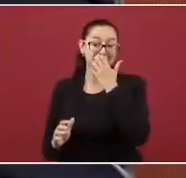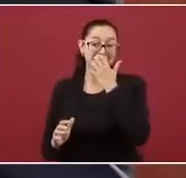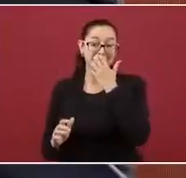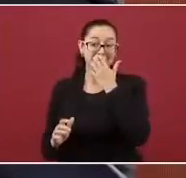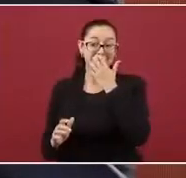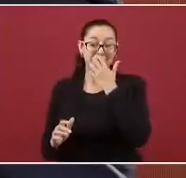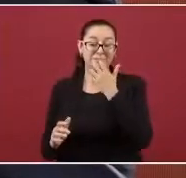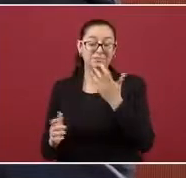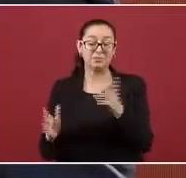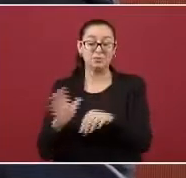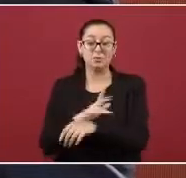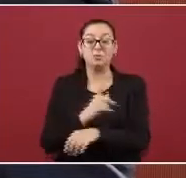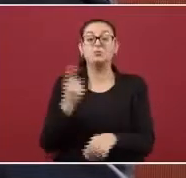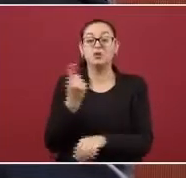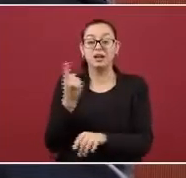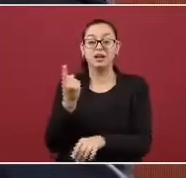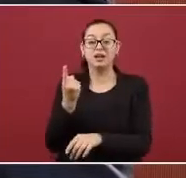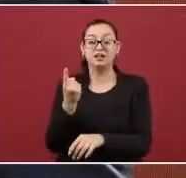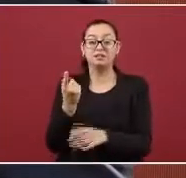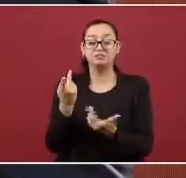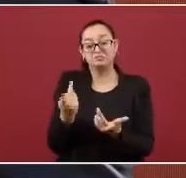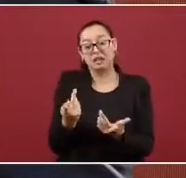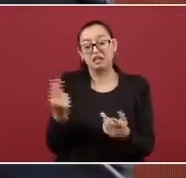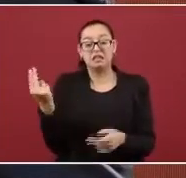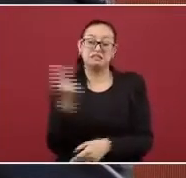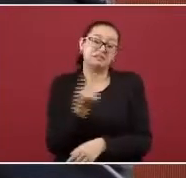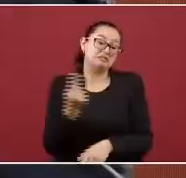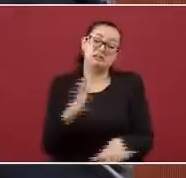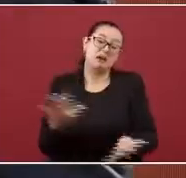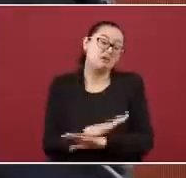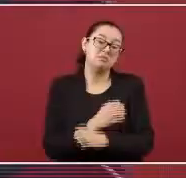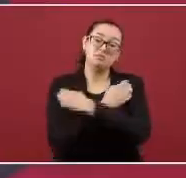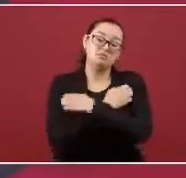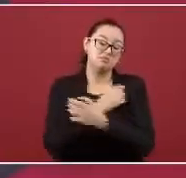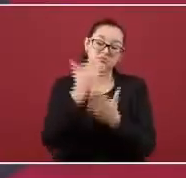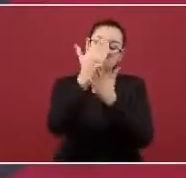las llamadas reformas estructurales